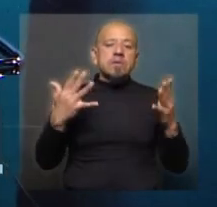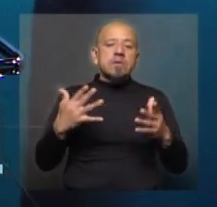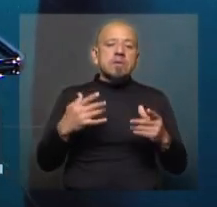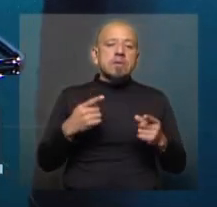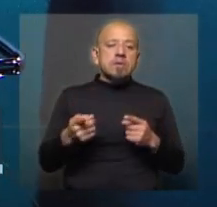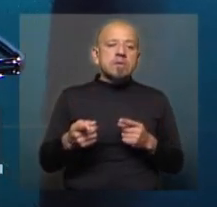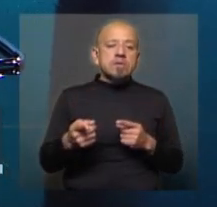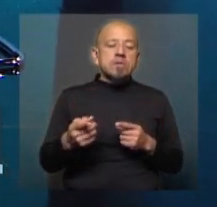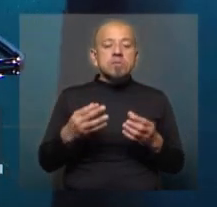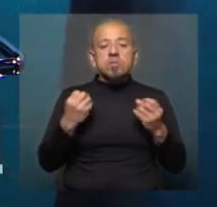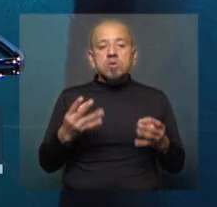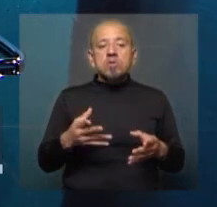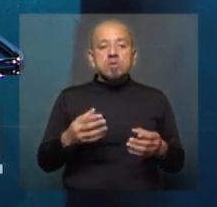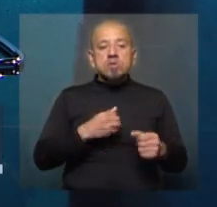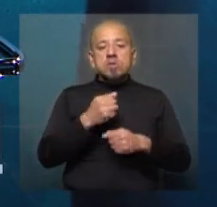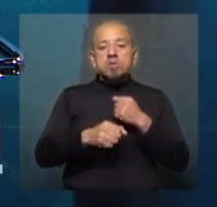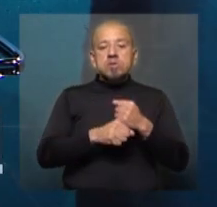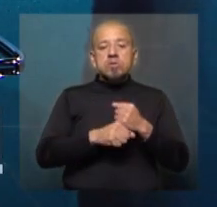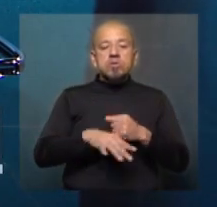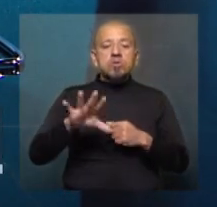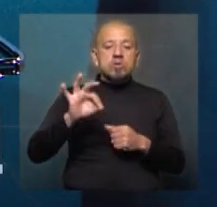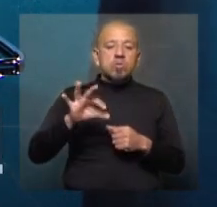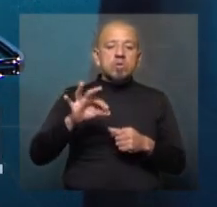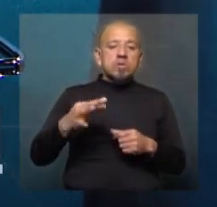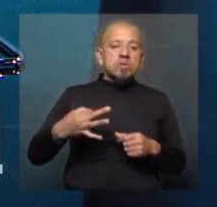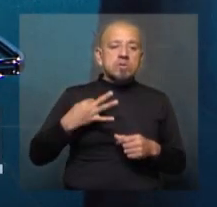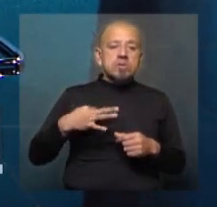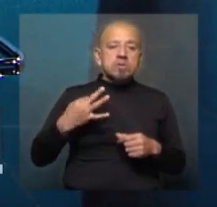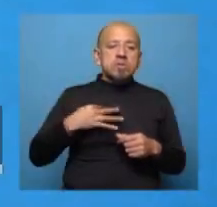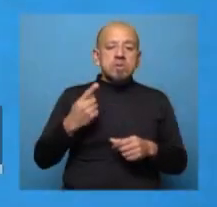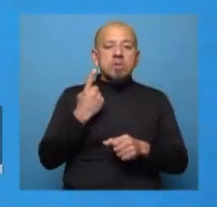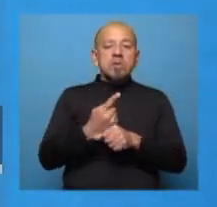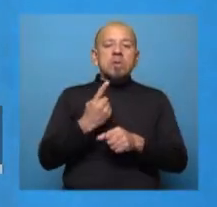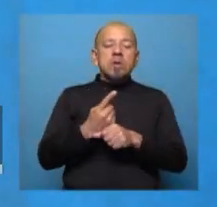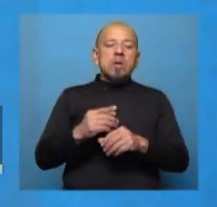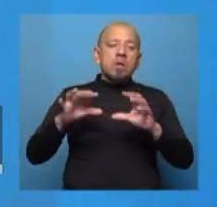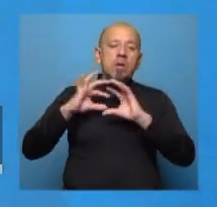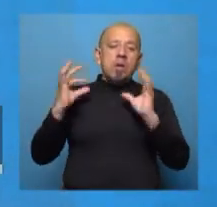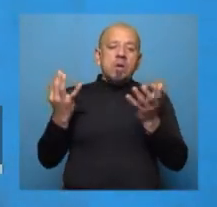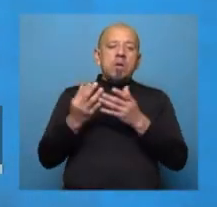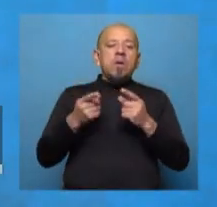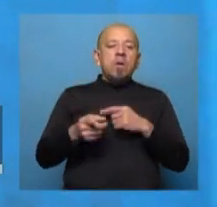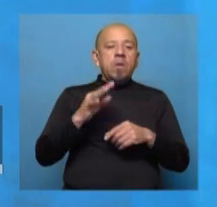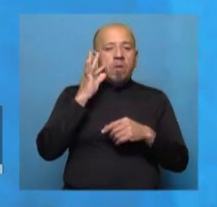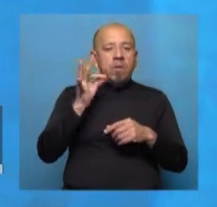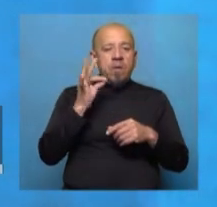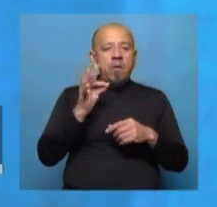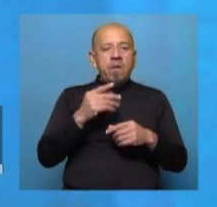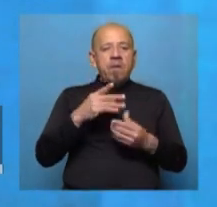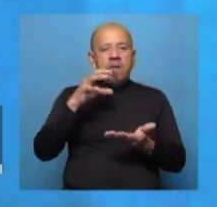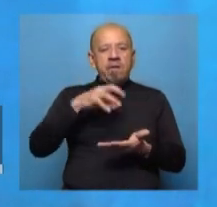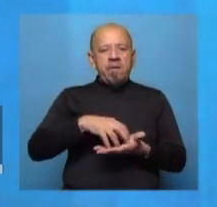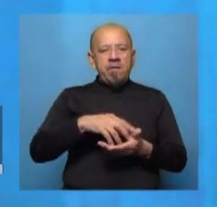eh Porque en el año a los 50 años de la realización del primer mundial bueno tuvimos la oportunidad de ha serer cede de un